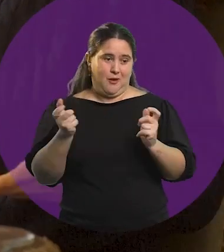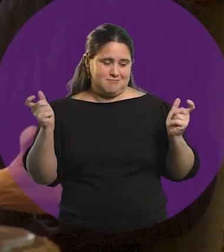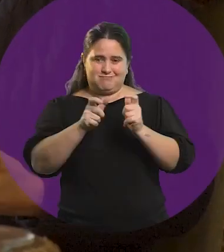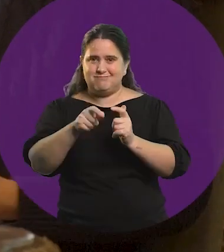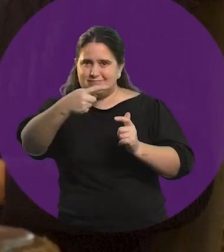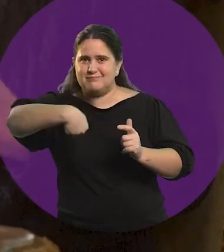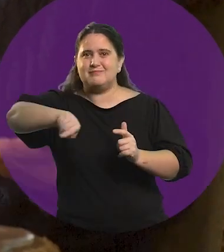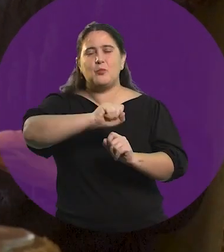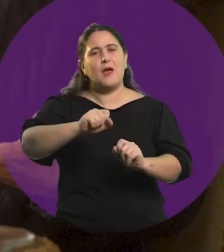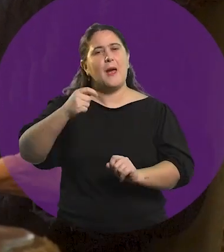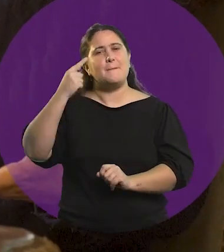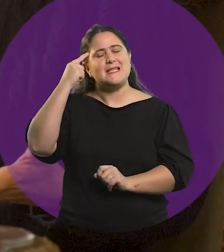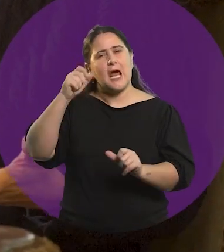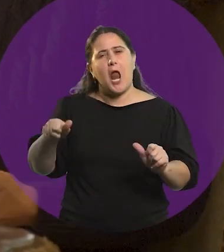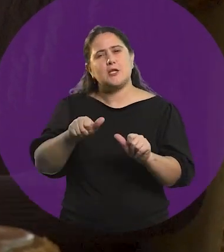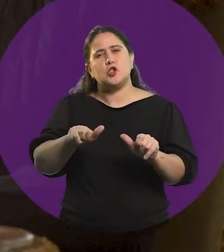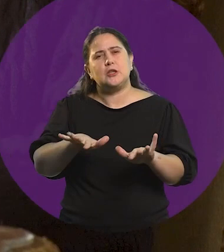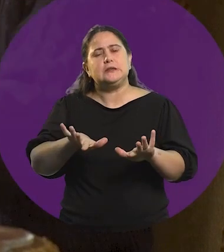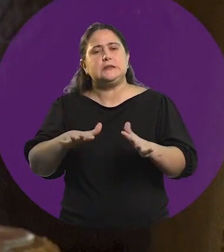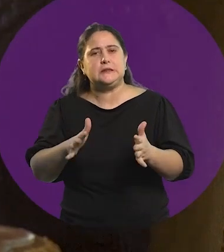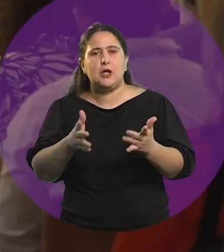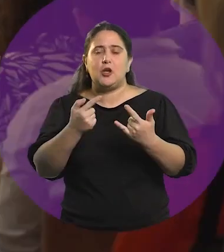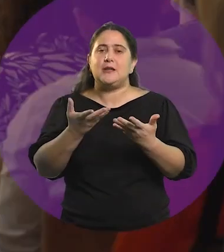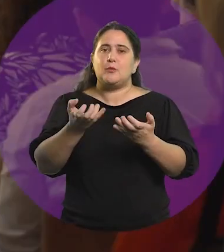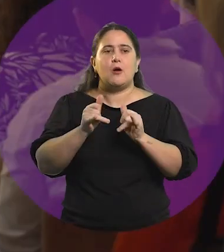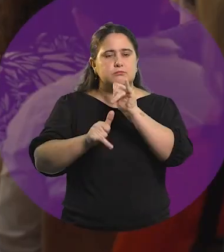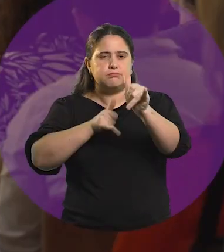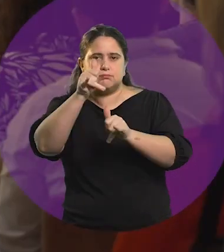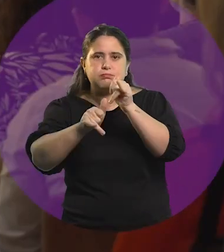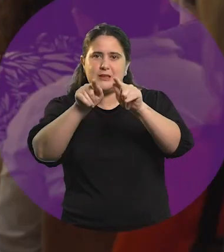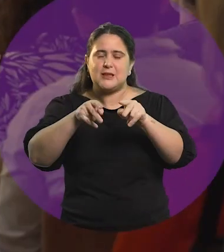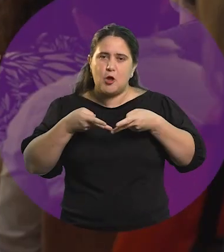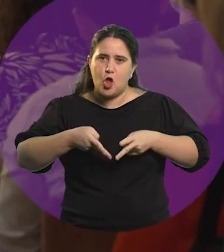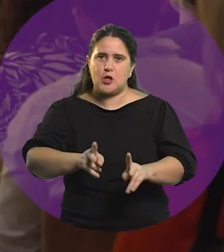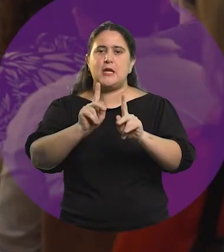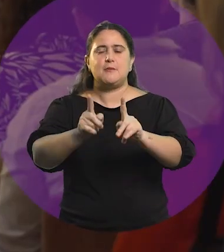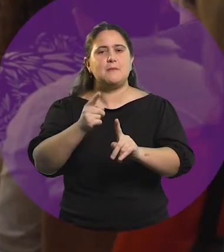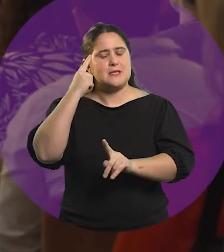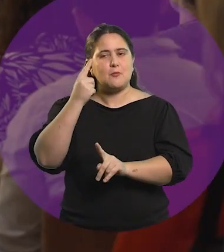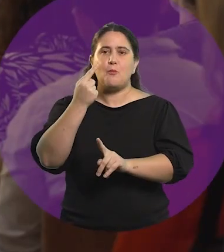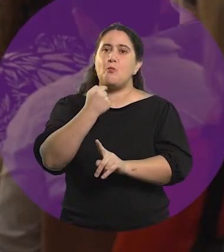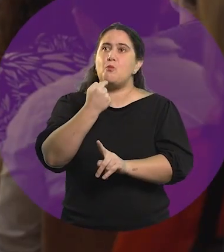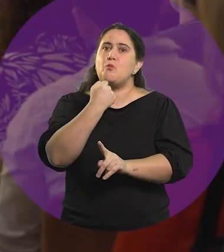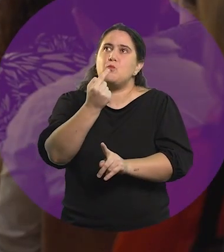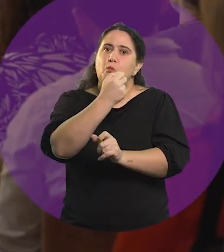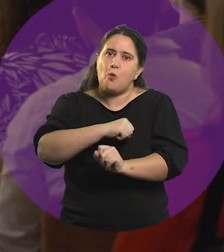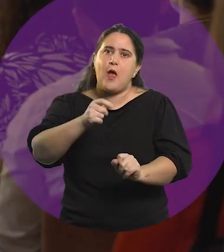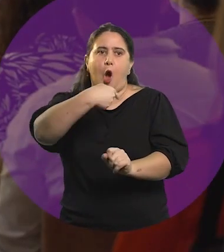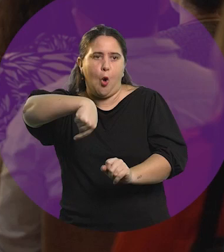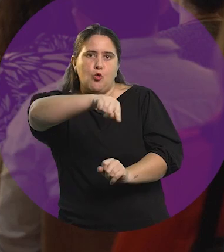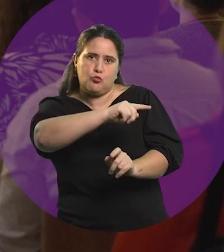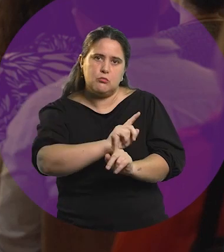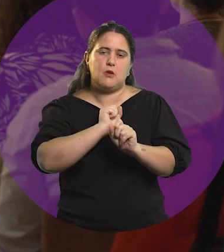con ustedes, tratar de pensar en estas acciones. Hoy queremos compartir esta metodología porque pensamos que también puede ser útil para